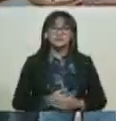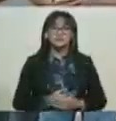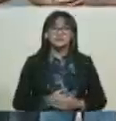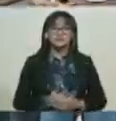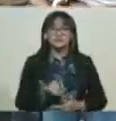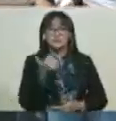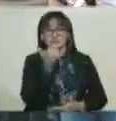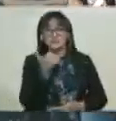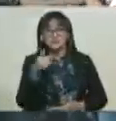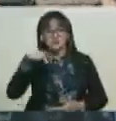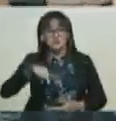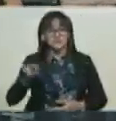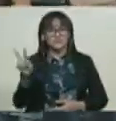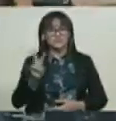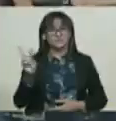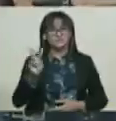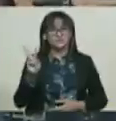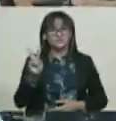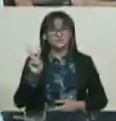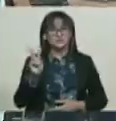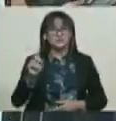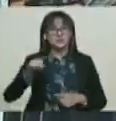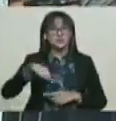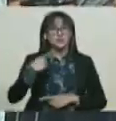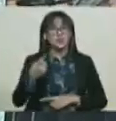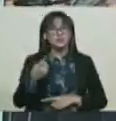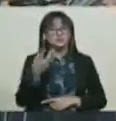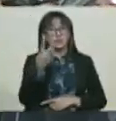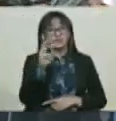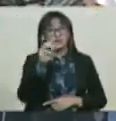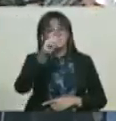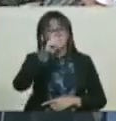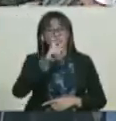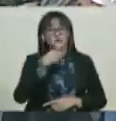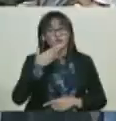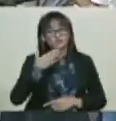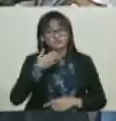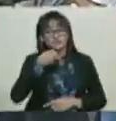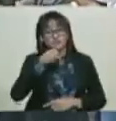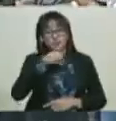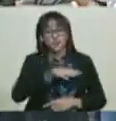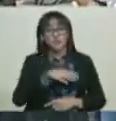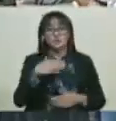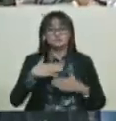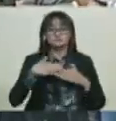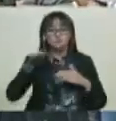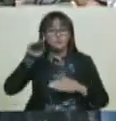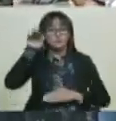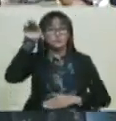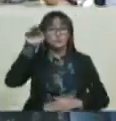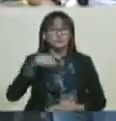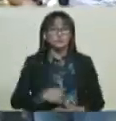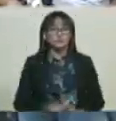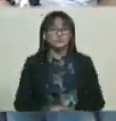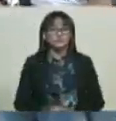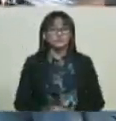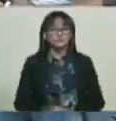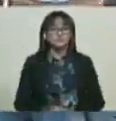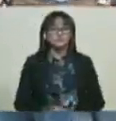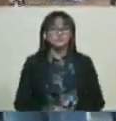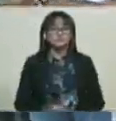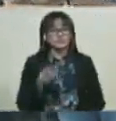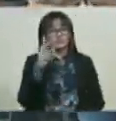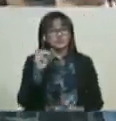va a pasar en venezuela para los próximos 30 años por lo menos el